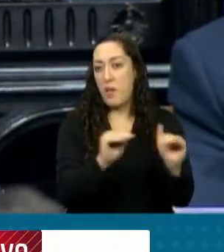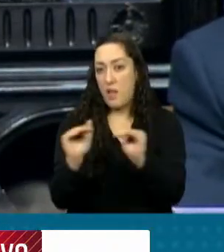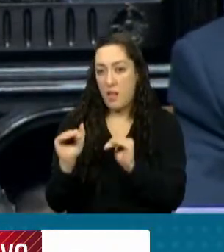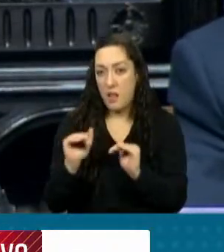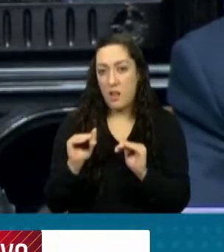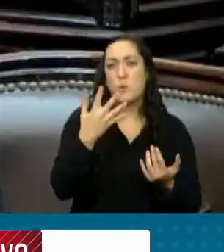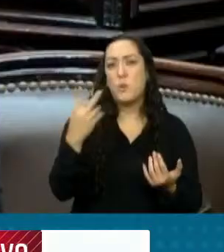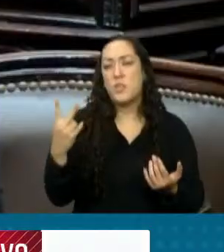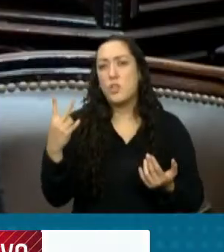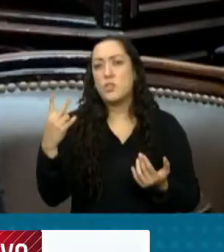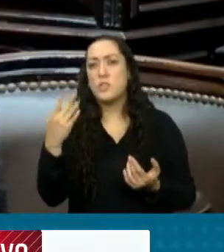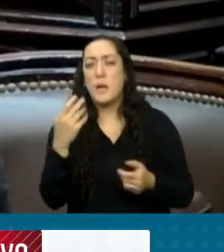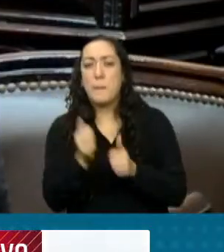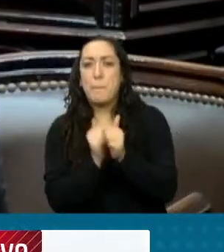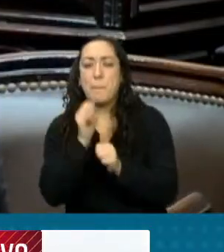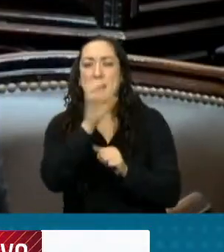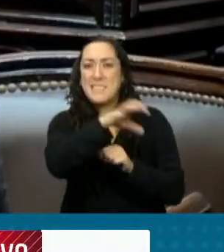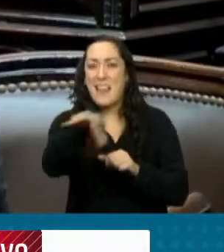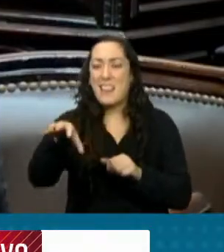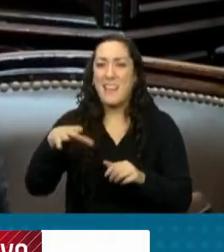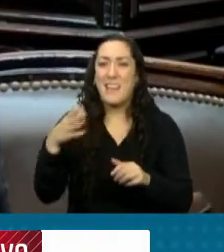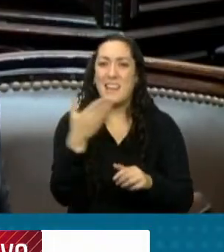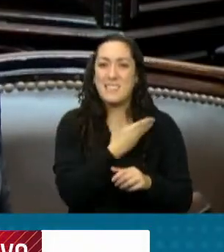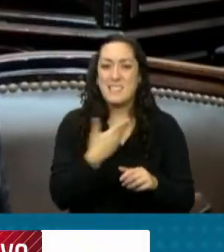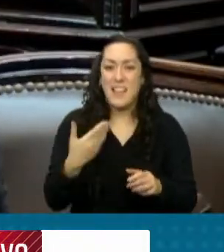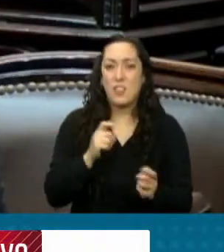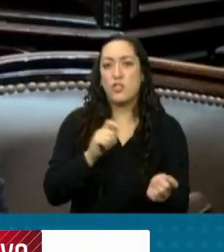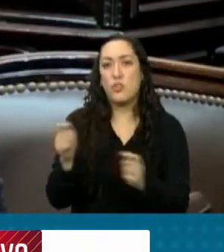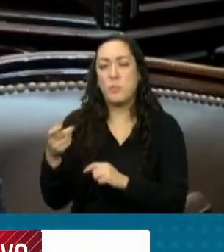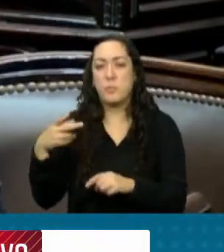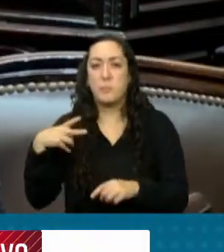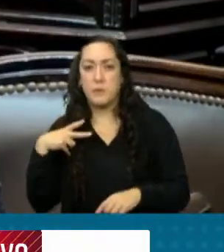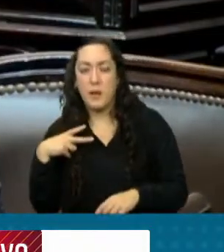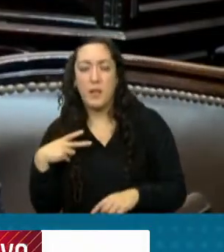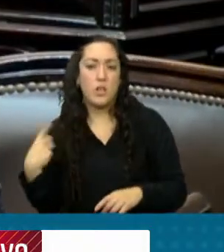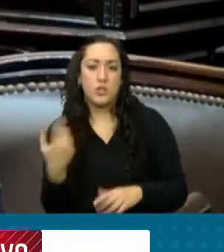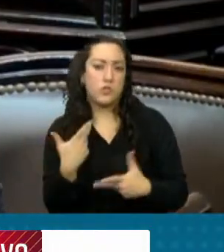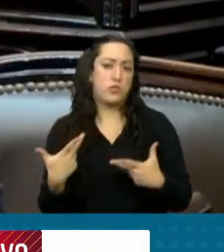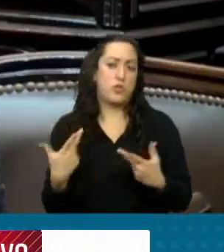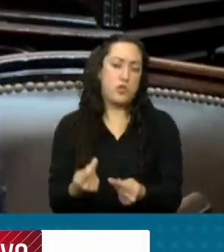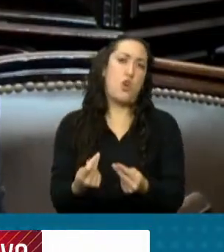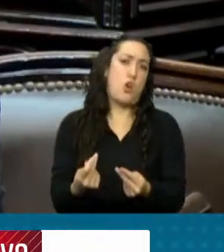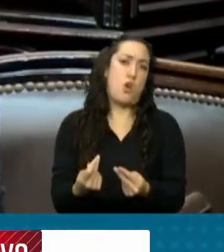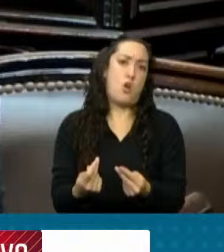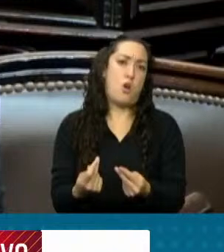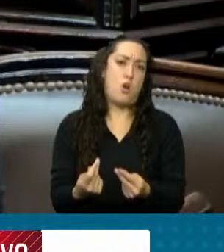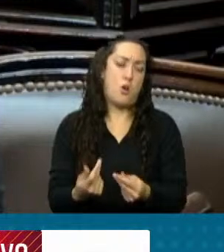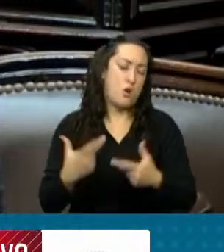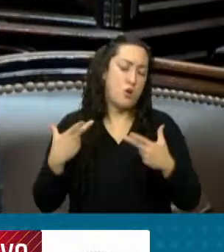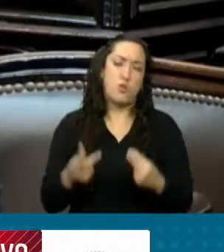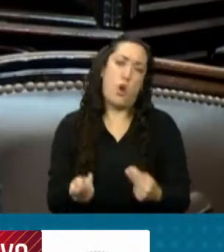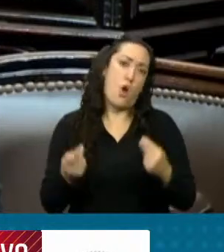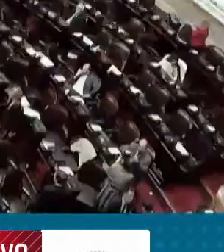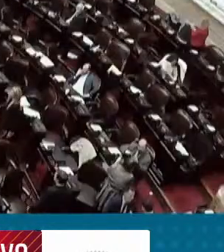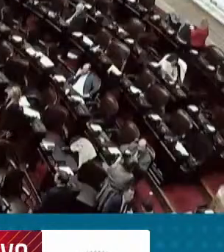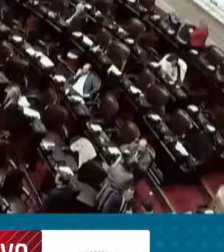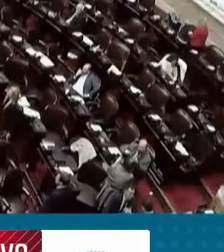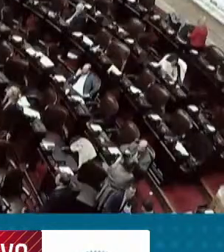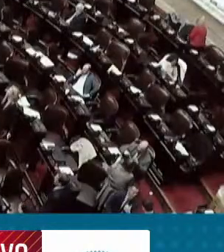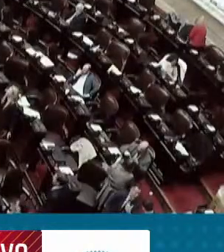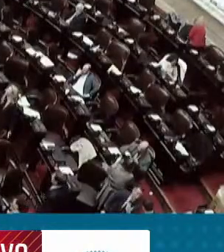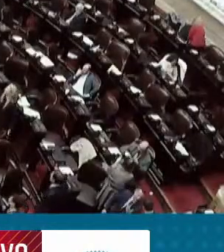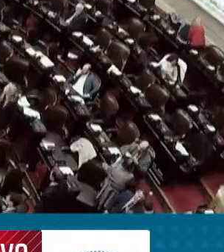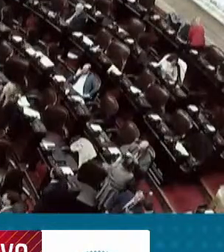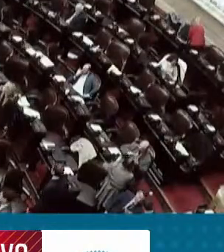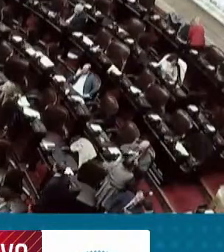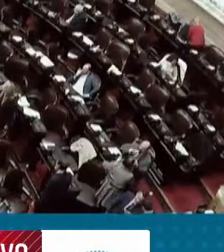que era de llevarlo a 115, que era más la postura de Unión por la Patria. Exacto. Entonces se llegó a un consenso de dejarlo en 110. ¿Podemos hablar